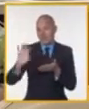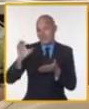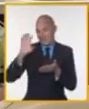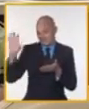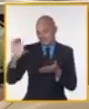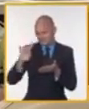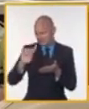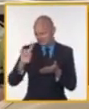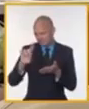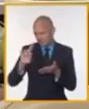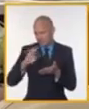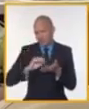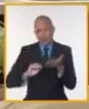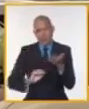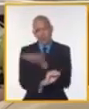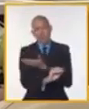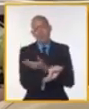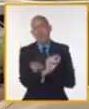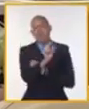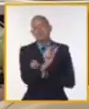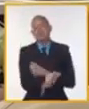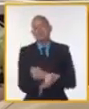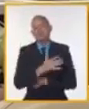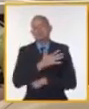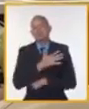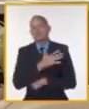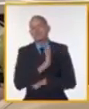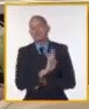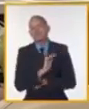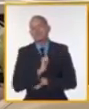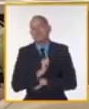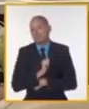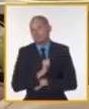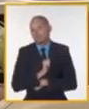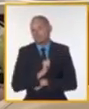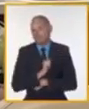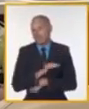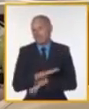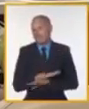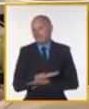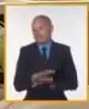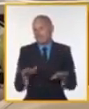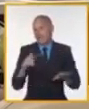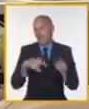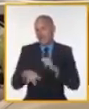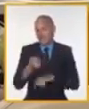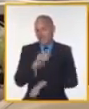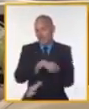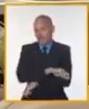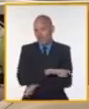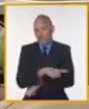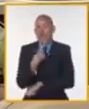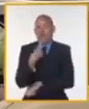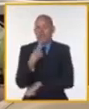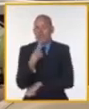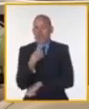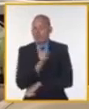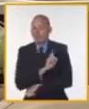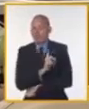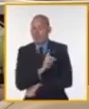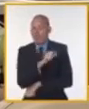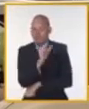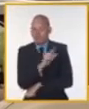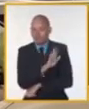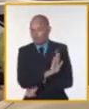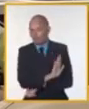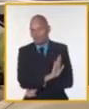bonificación. Y nosotros tenemos que decir que ya la población ha ido ganando cultura, independientemente que podemos comunicar más, y crecen las denuncias